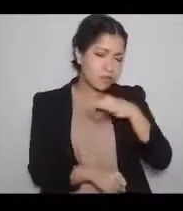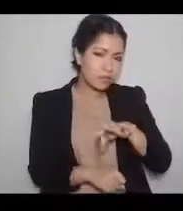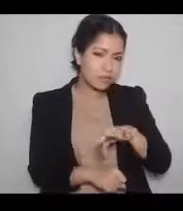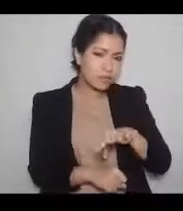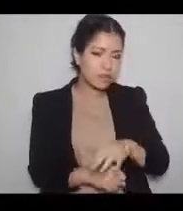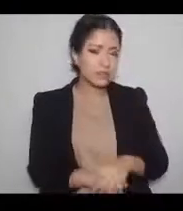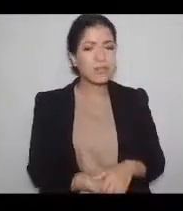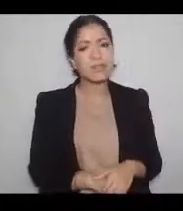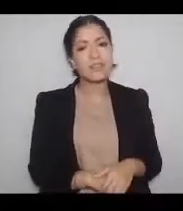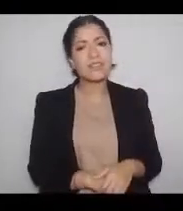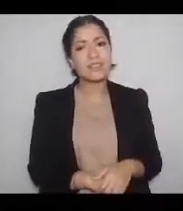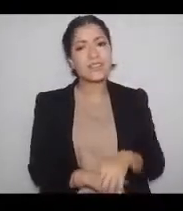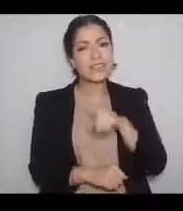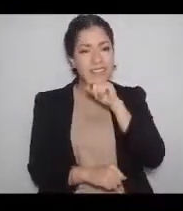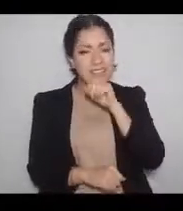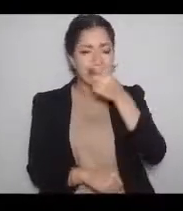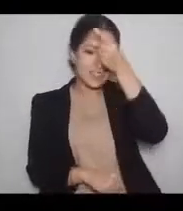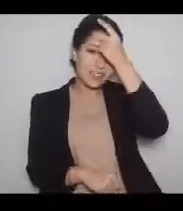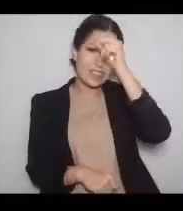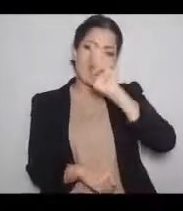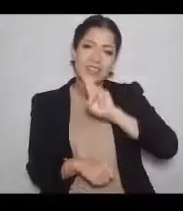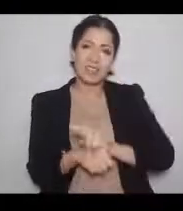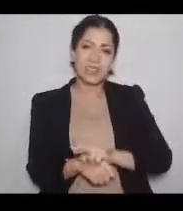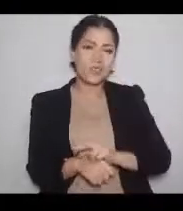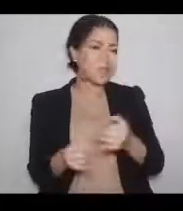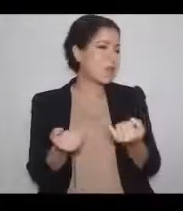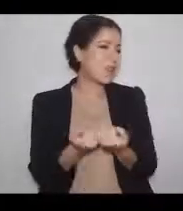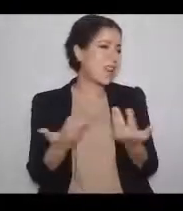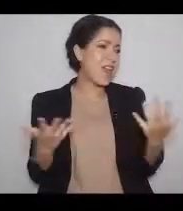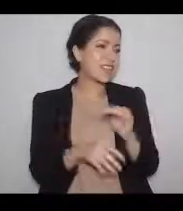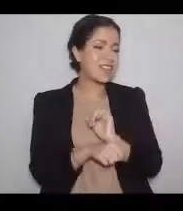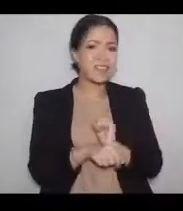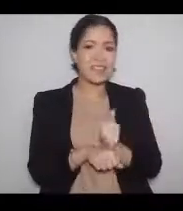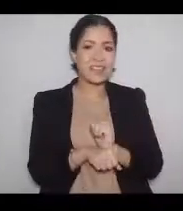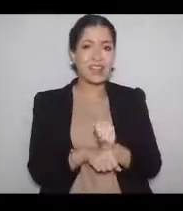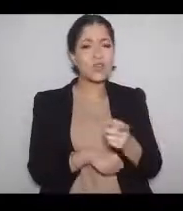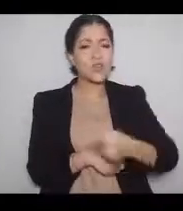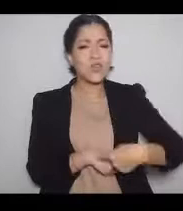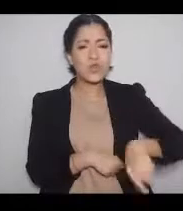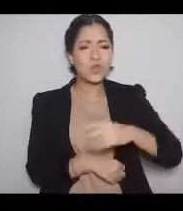la obra. ¿Por qué no hay técnicos en el teatro?